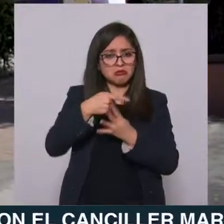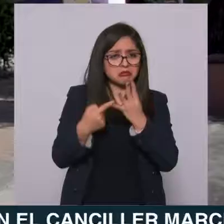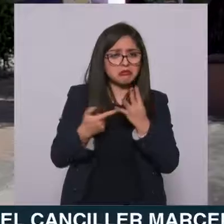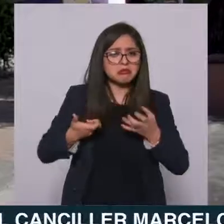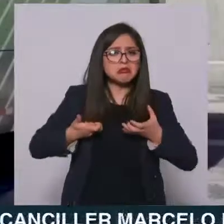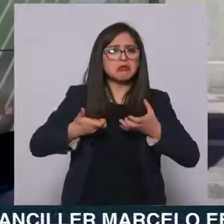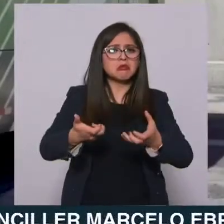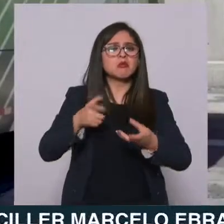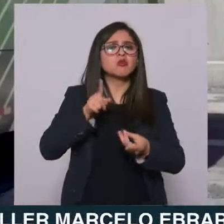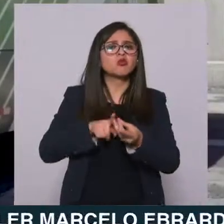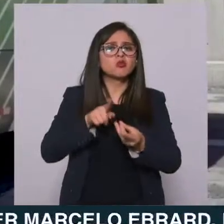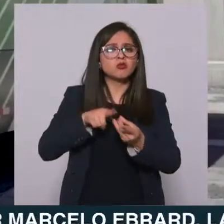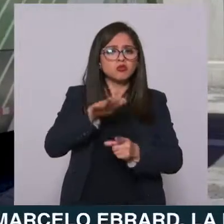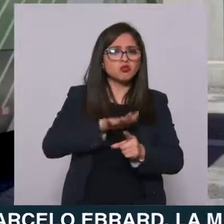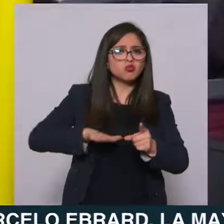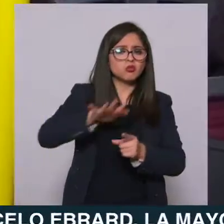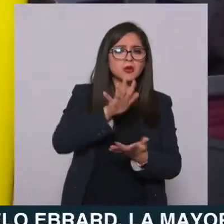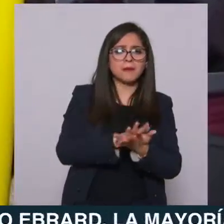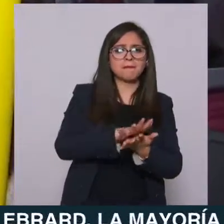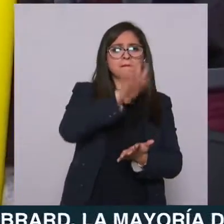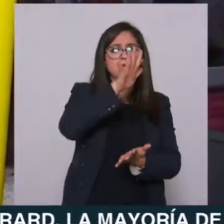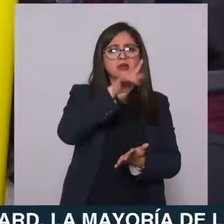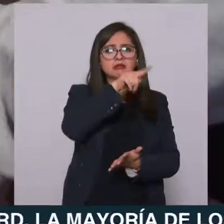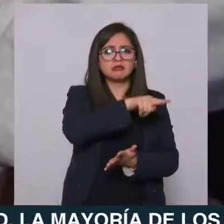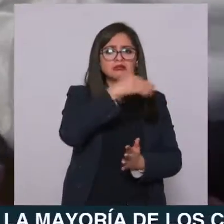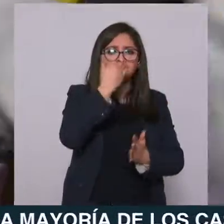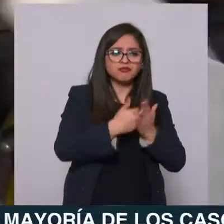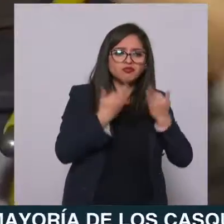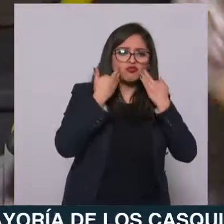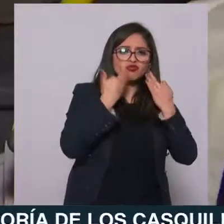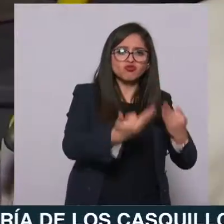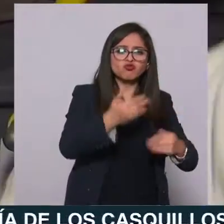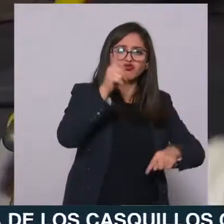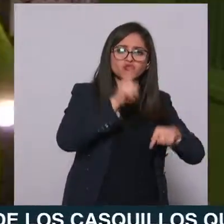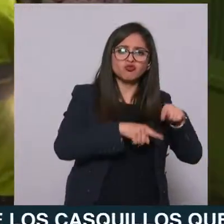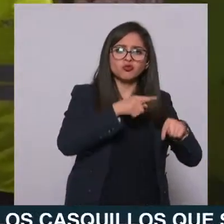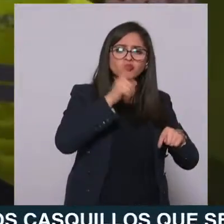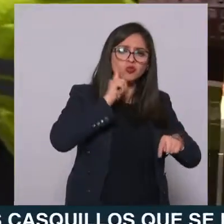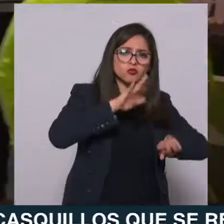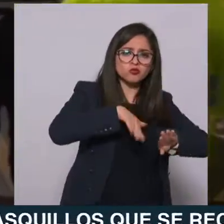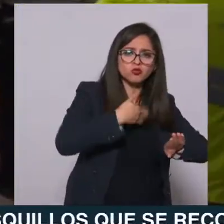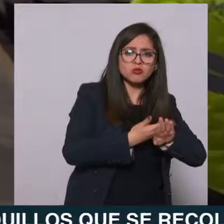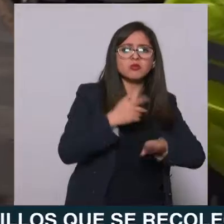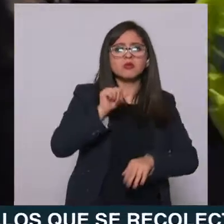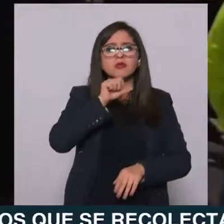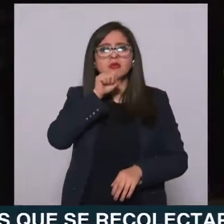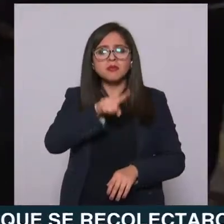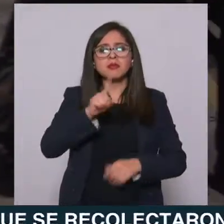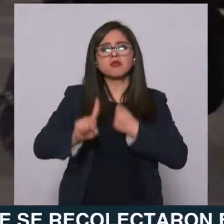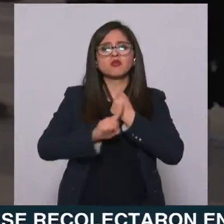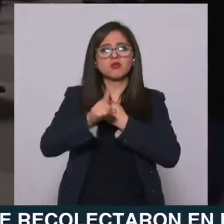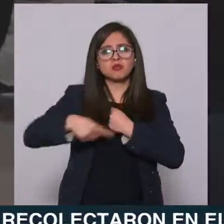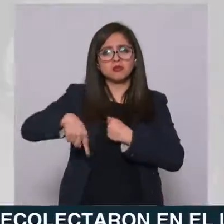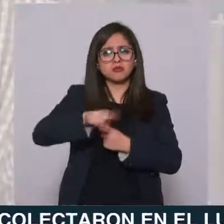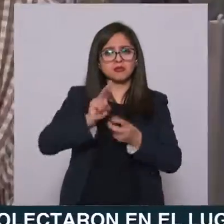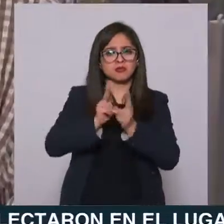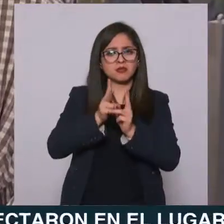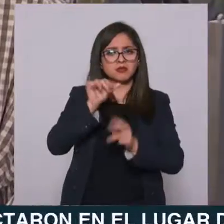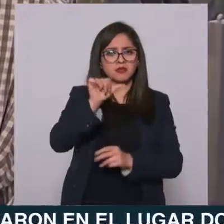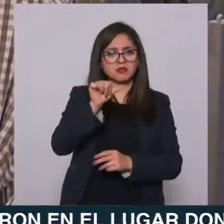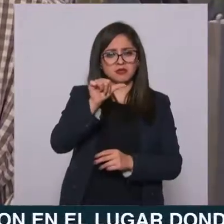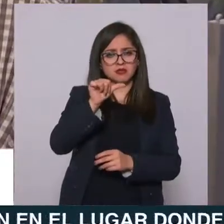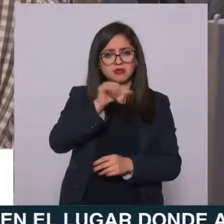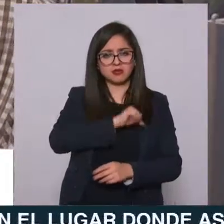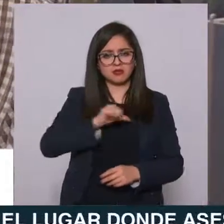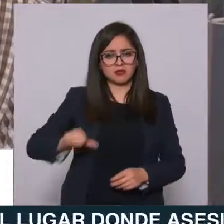se ubican en las zonas que registran mayor inseguridad y en las más conflictivas para los vecinos de las 16 demarcaciones. O